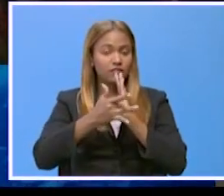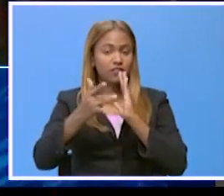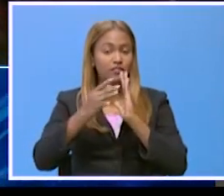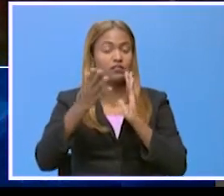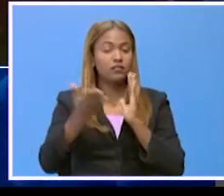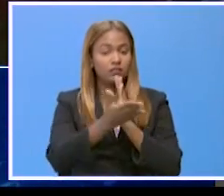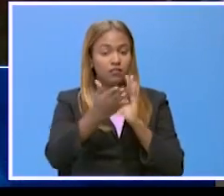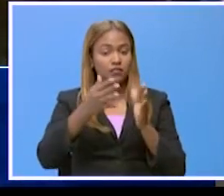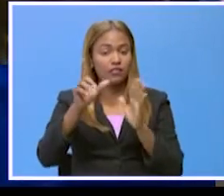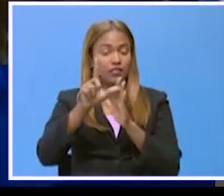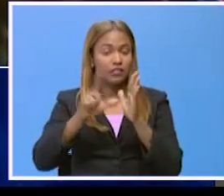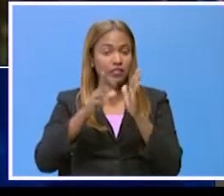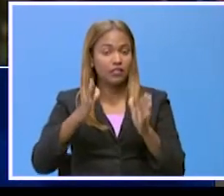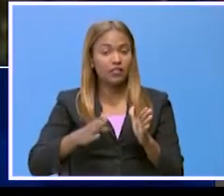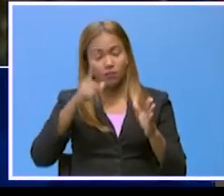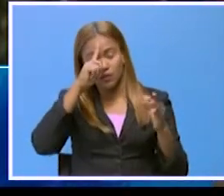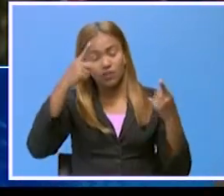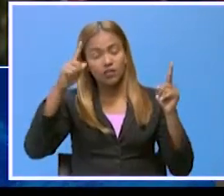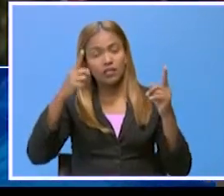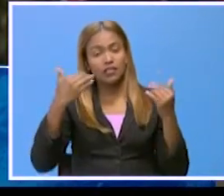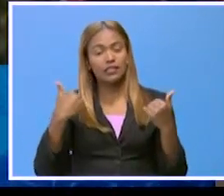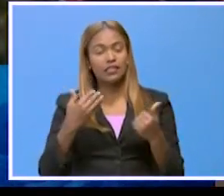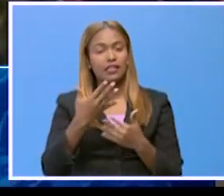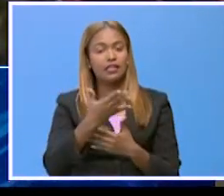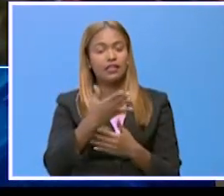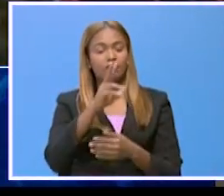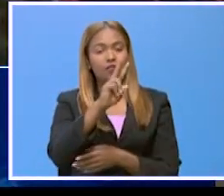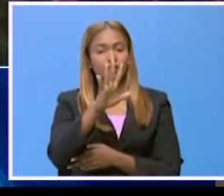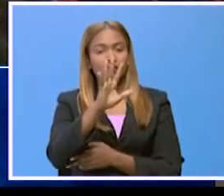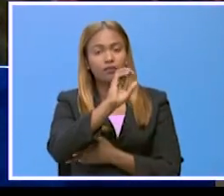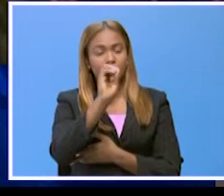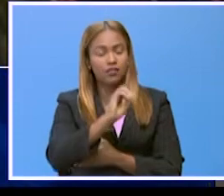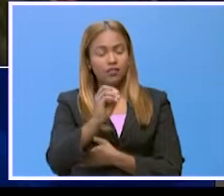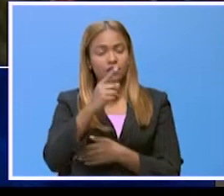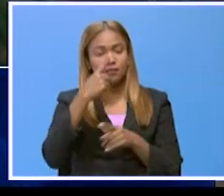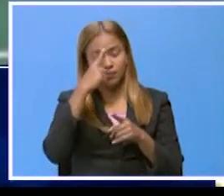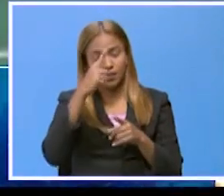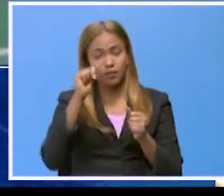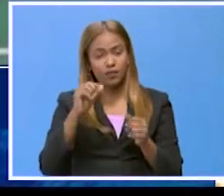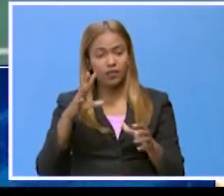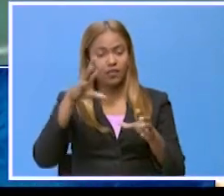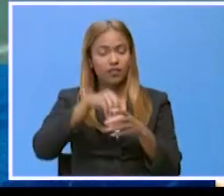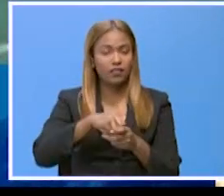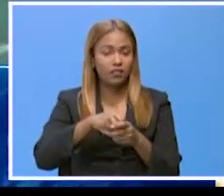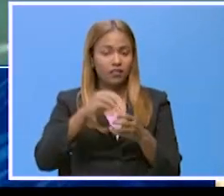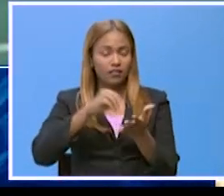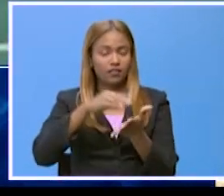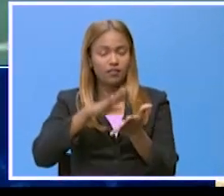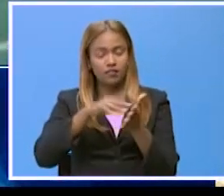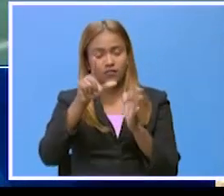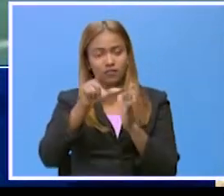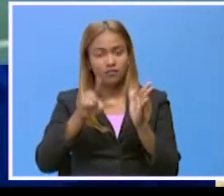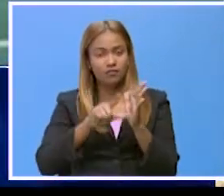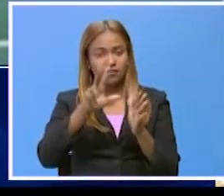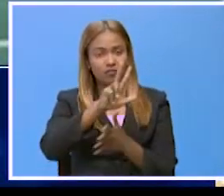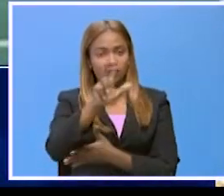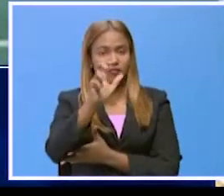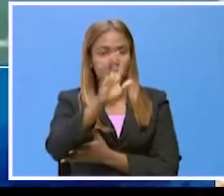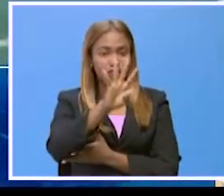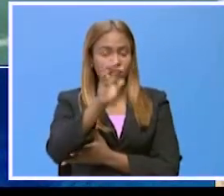legales como resultado que superan el umbral del 25 por ciento para a deng ha contemplado en la ley